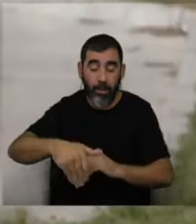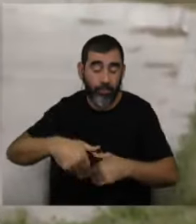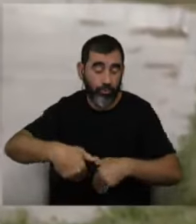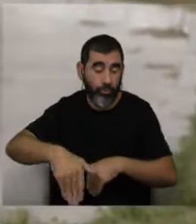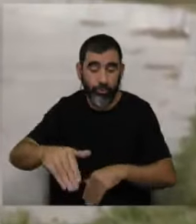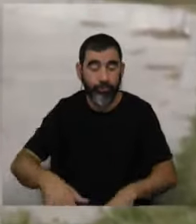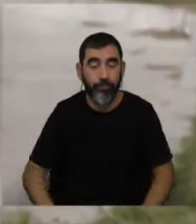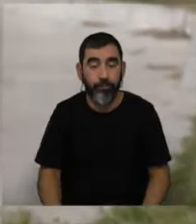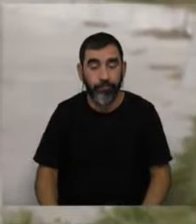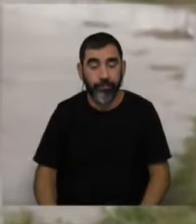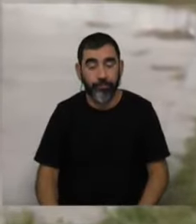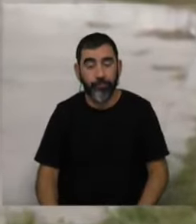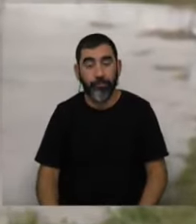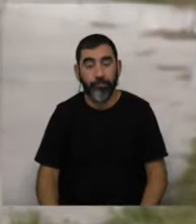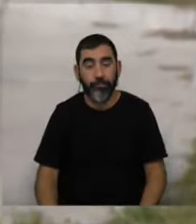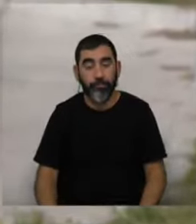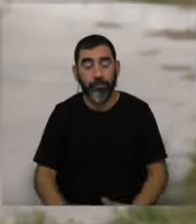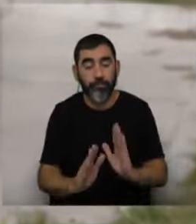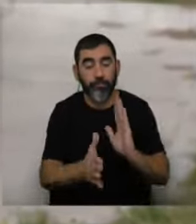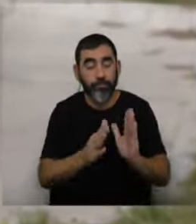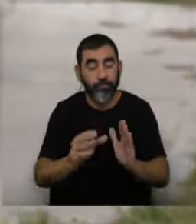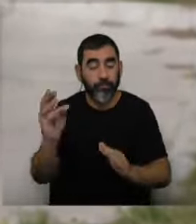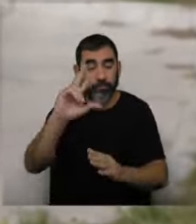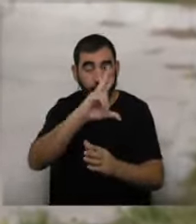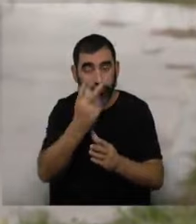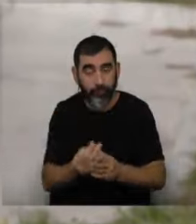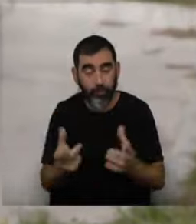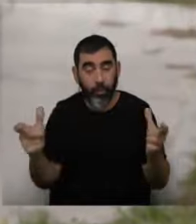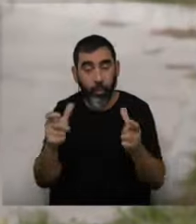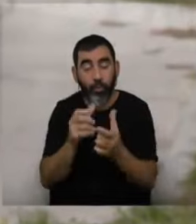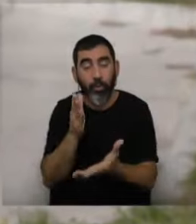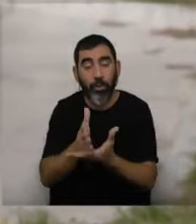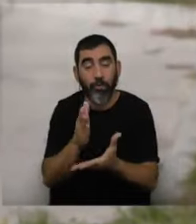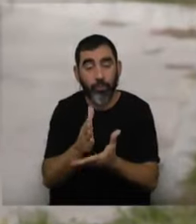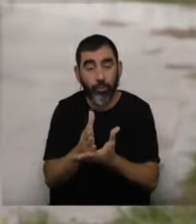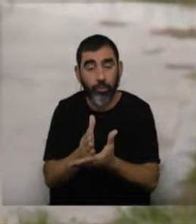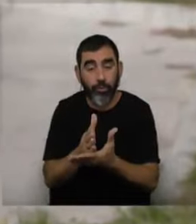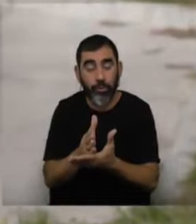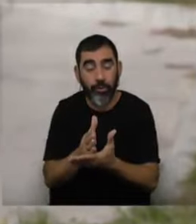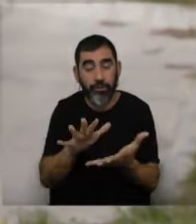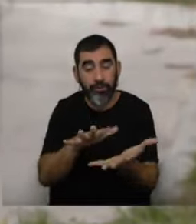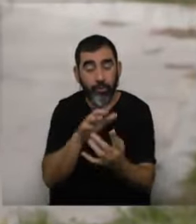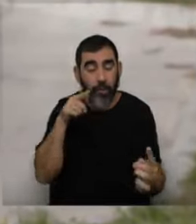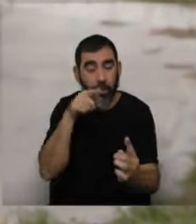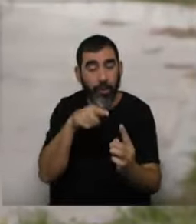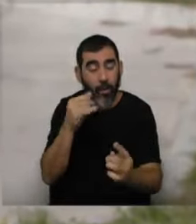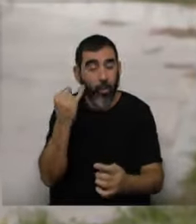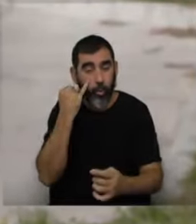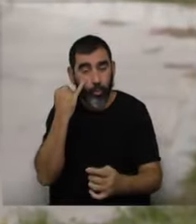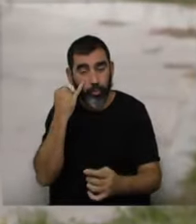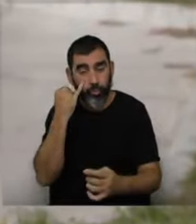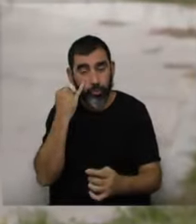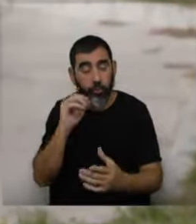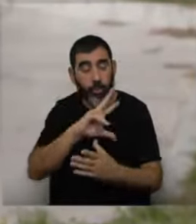desarrollen en el marco de de jurídica de secundaria de la comisión de de asesoramiento de casos de de situaciones de acoso sexual que está en el